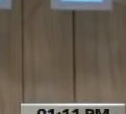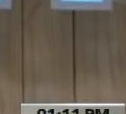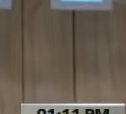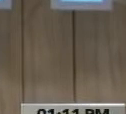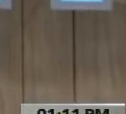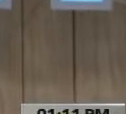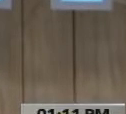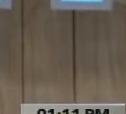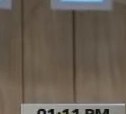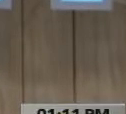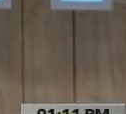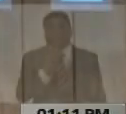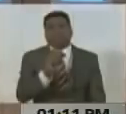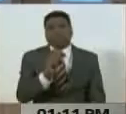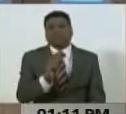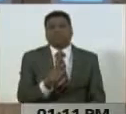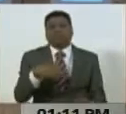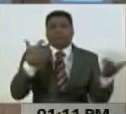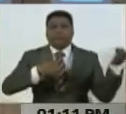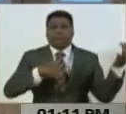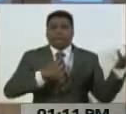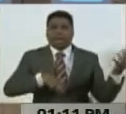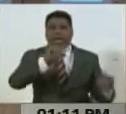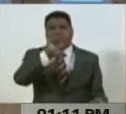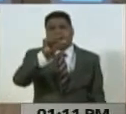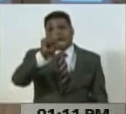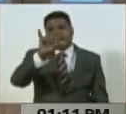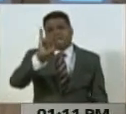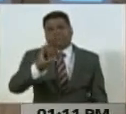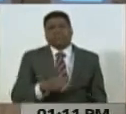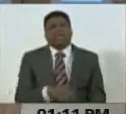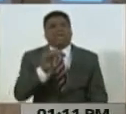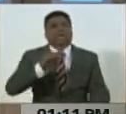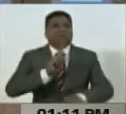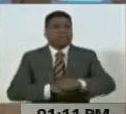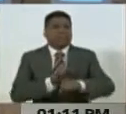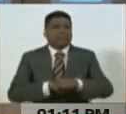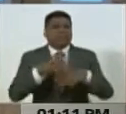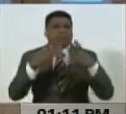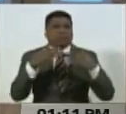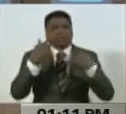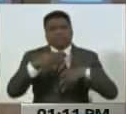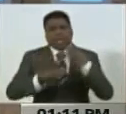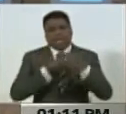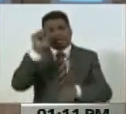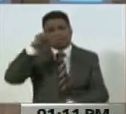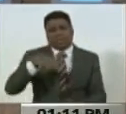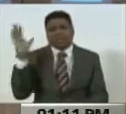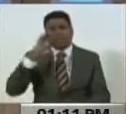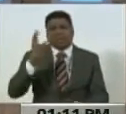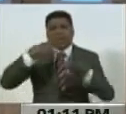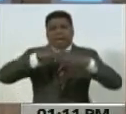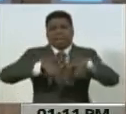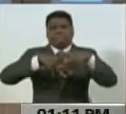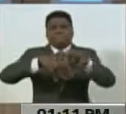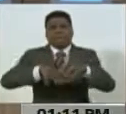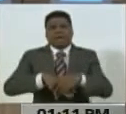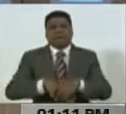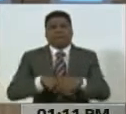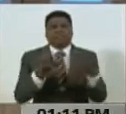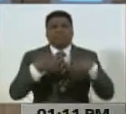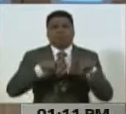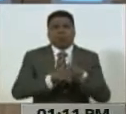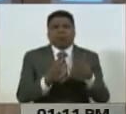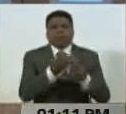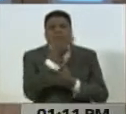32 años de la siembra del cantor del pueblo. Y en este momento se realiza en la cuna de Bolívar, en Caracas, la marcha de los claveles rojos